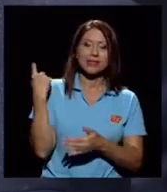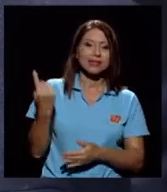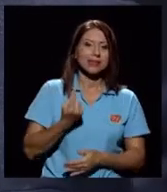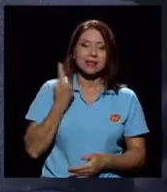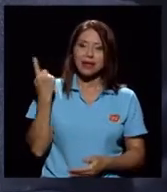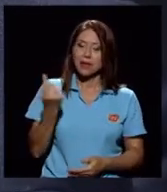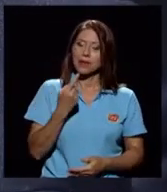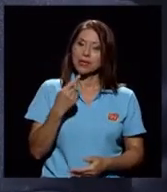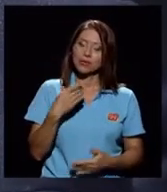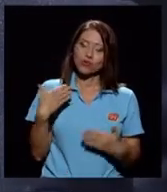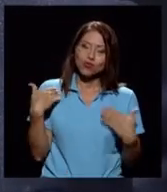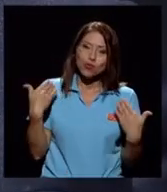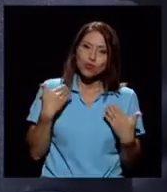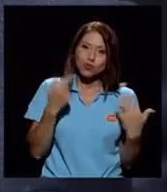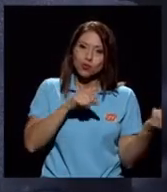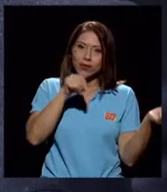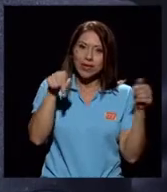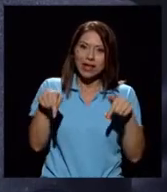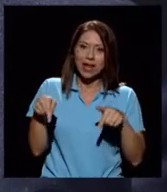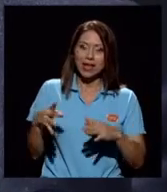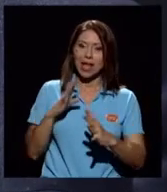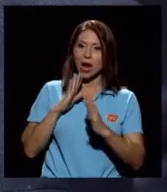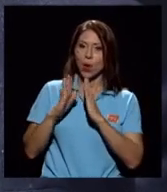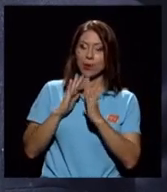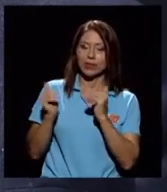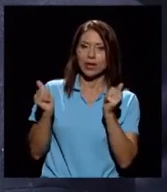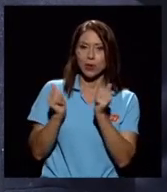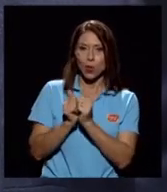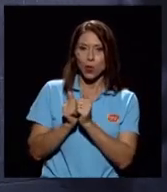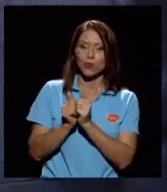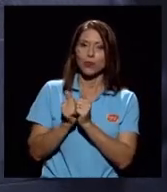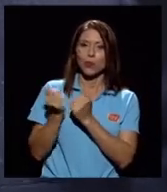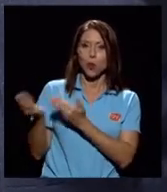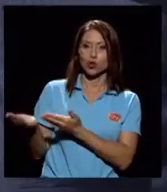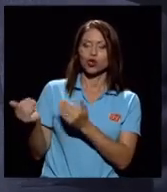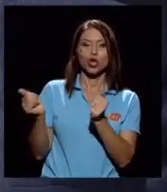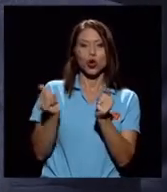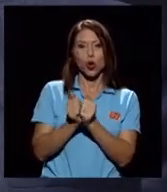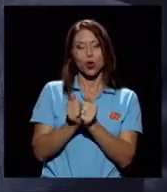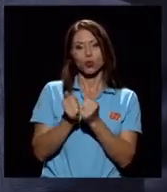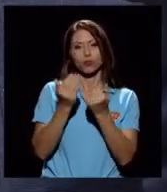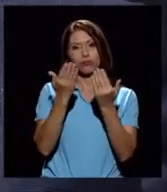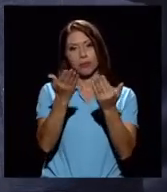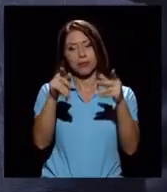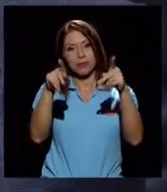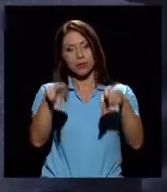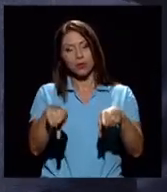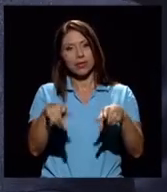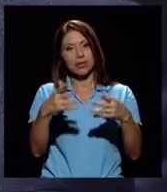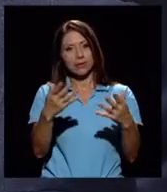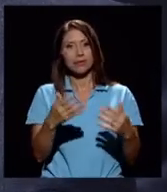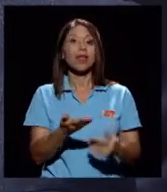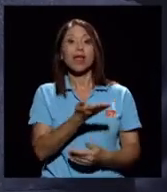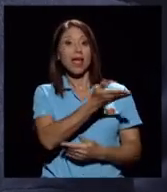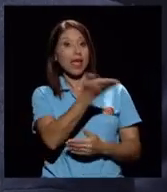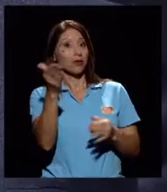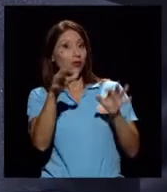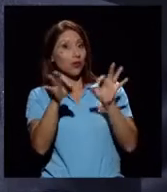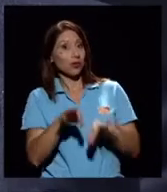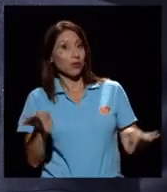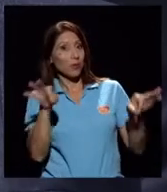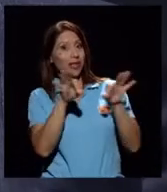gusto venir aquí con conversar con con vos y con los con los que nos escucha ellos los vergonzantes